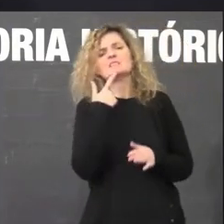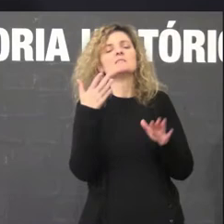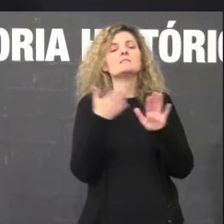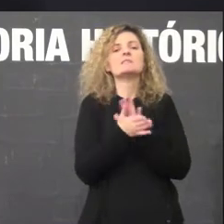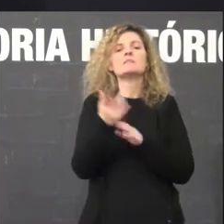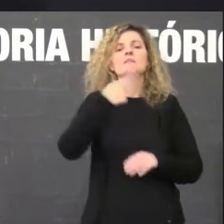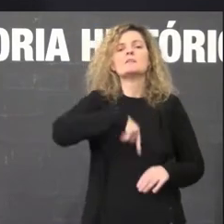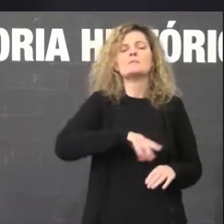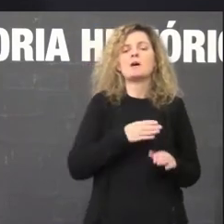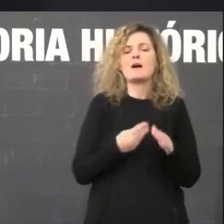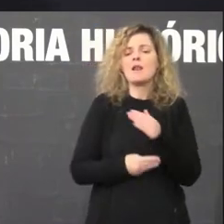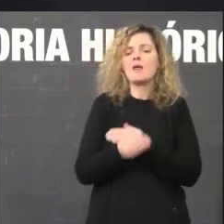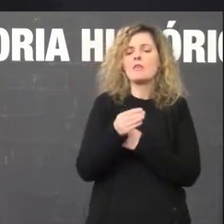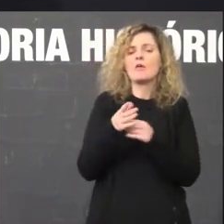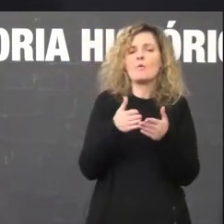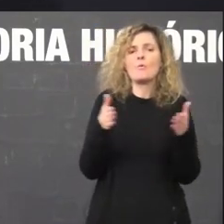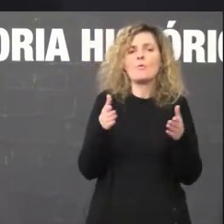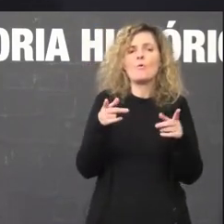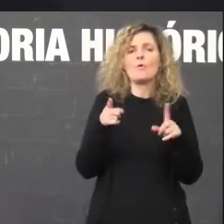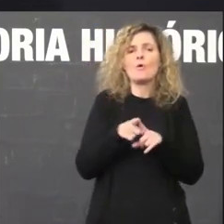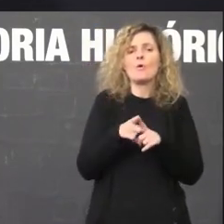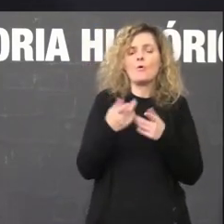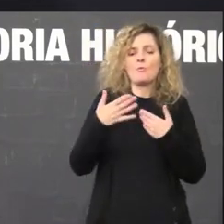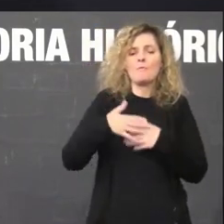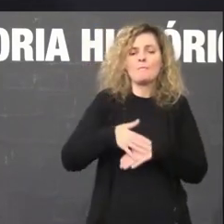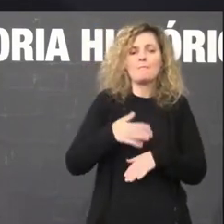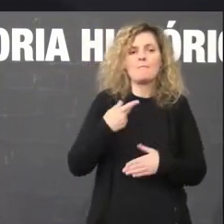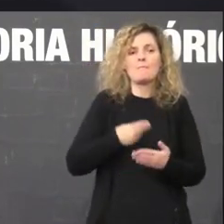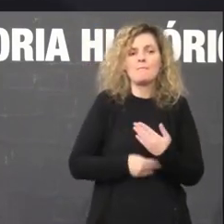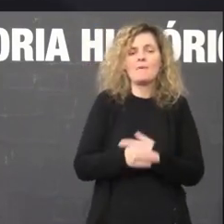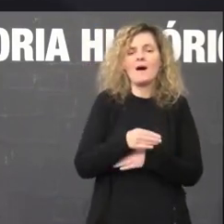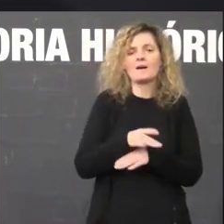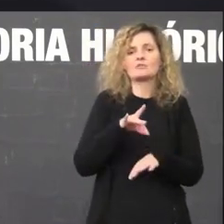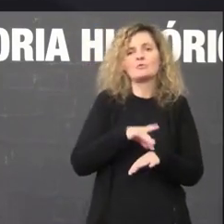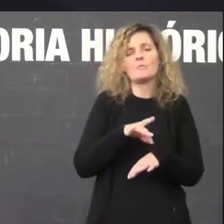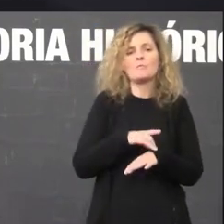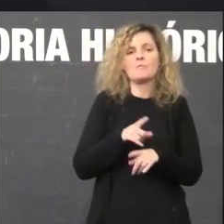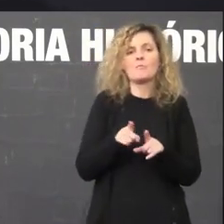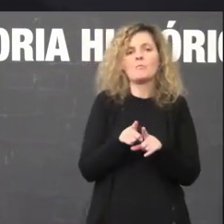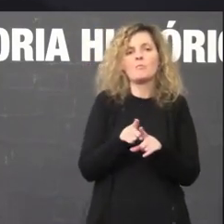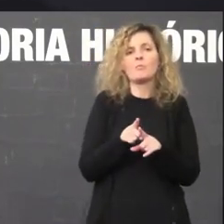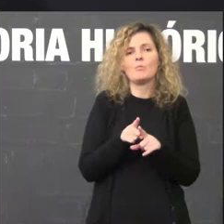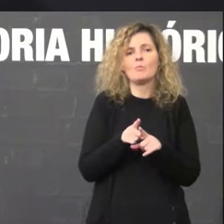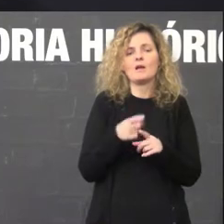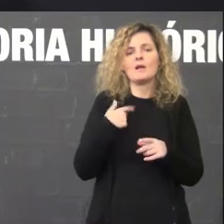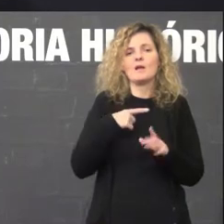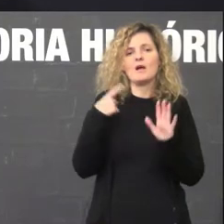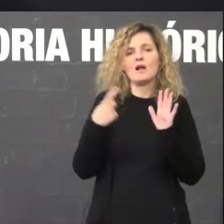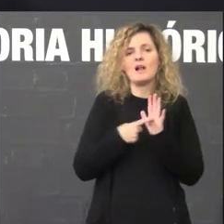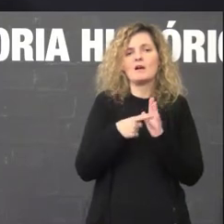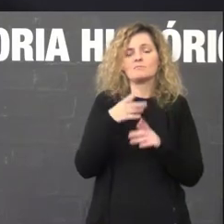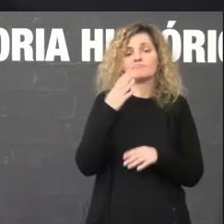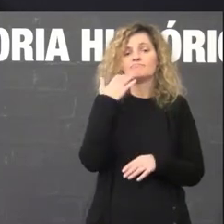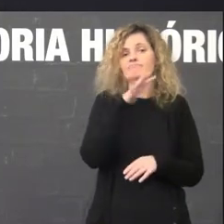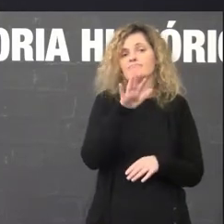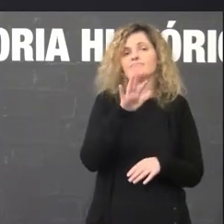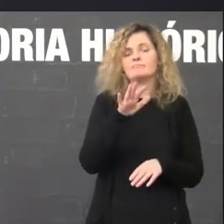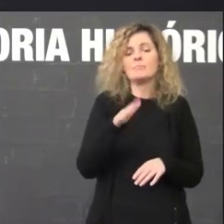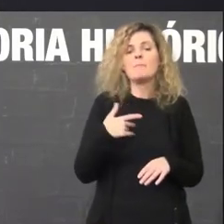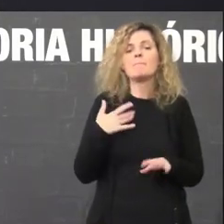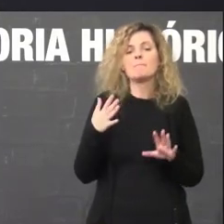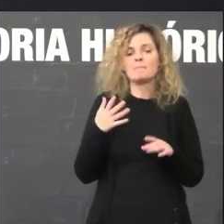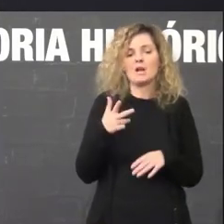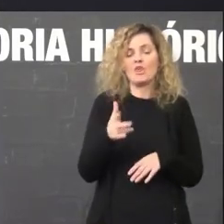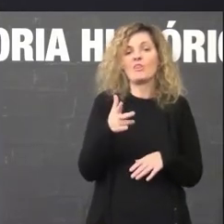que nós nacemos como un parto distócico, que dirían os médicos, é dicir, como un parto absolutamente irregular, cando con todo